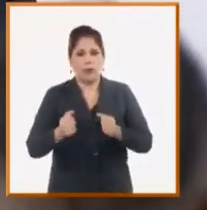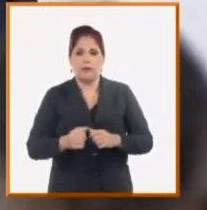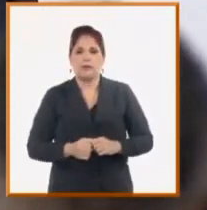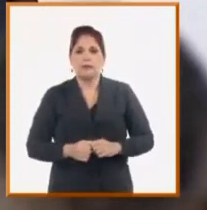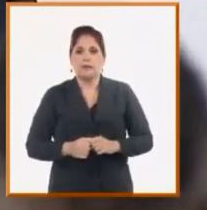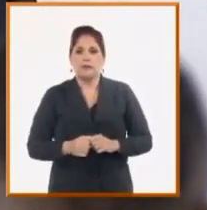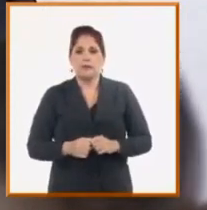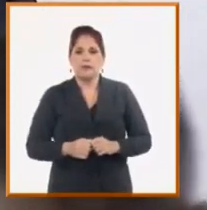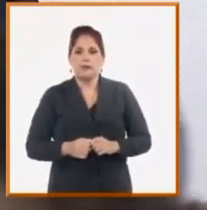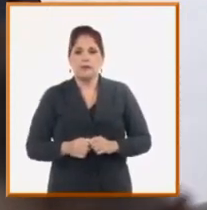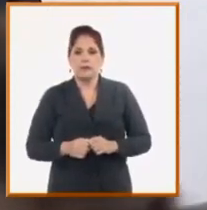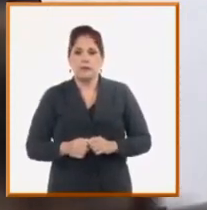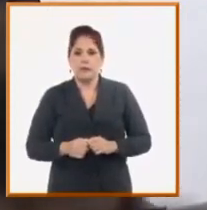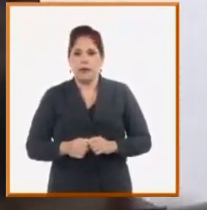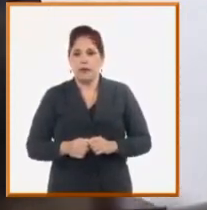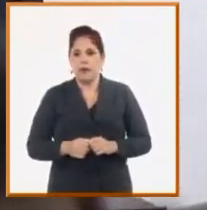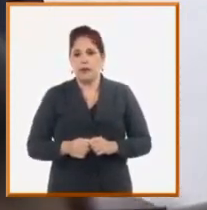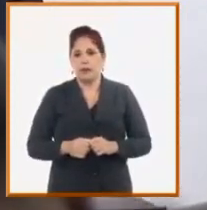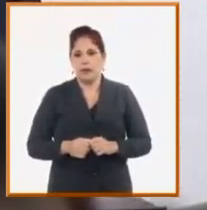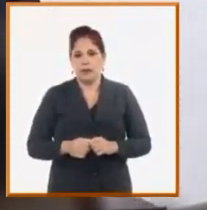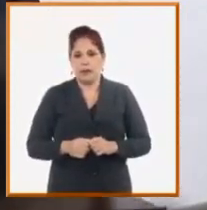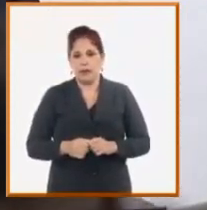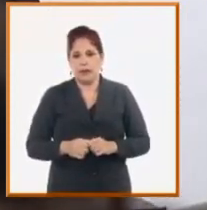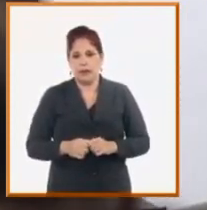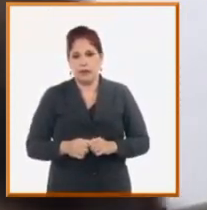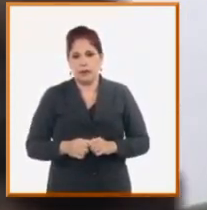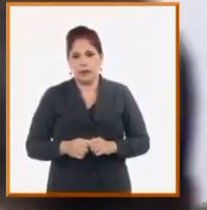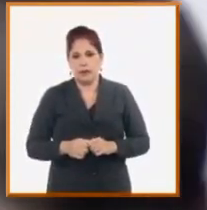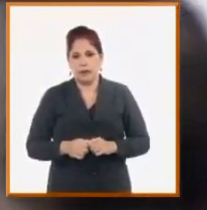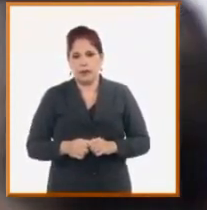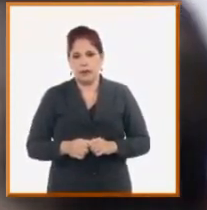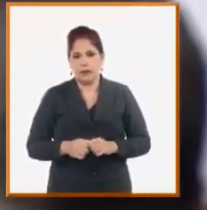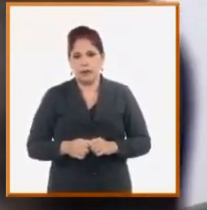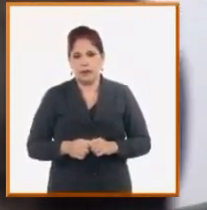de otra forma electrónico pueda usarlo.